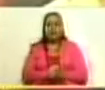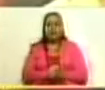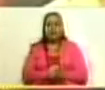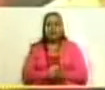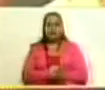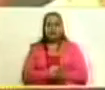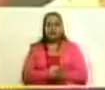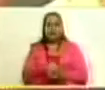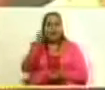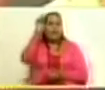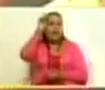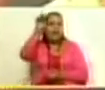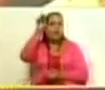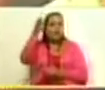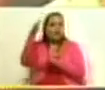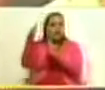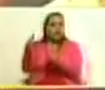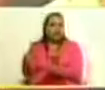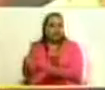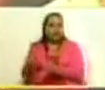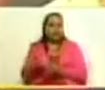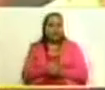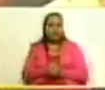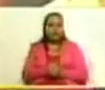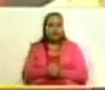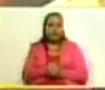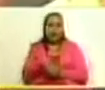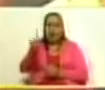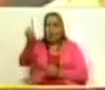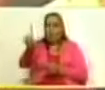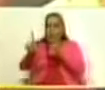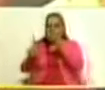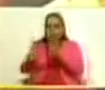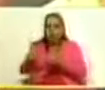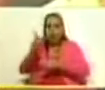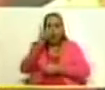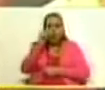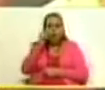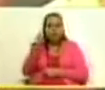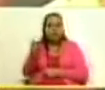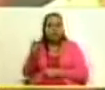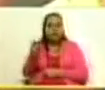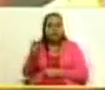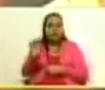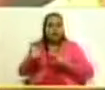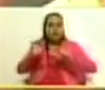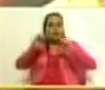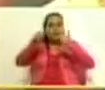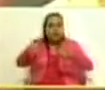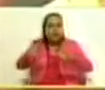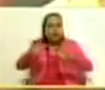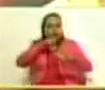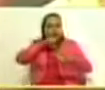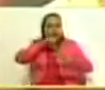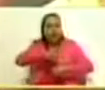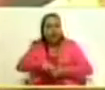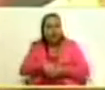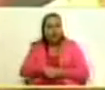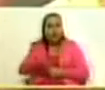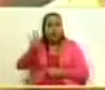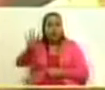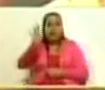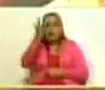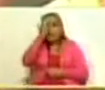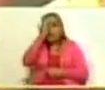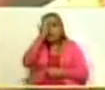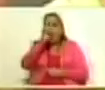al maestro, a un hombre que tocó la campana aquel 4